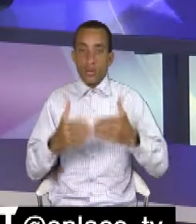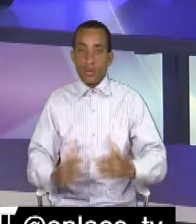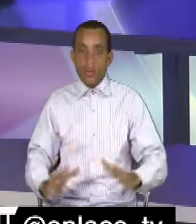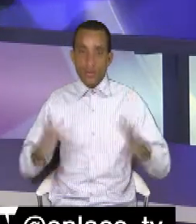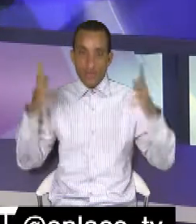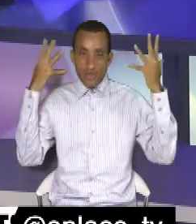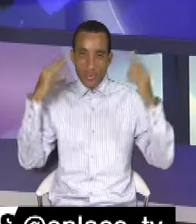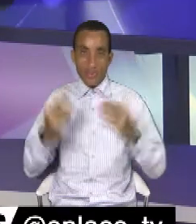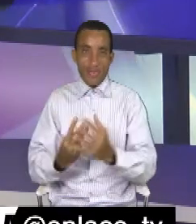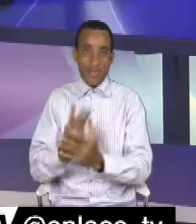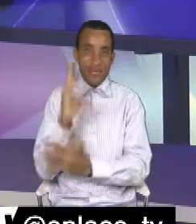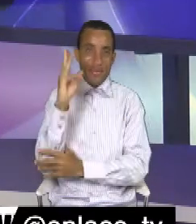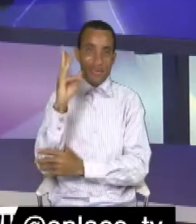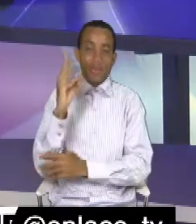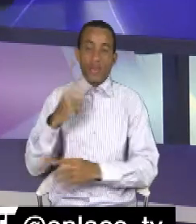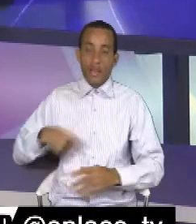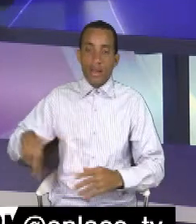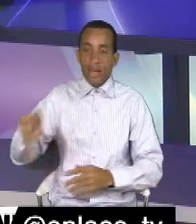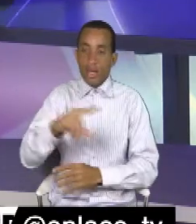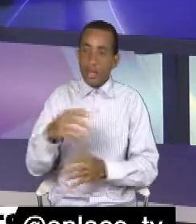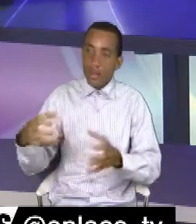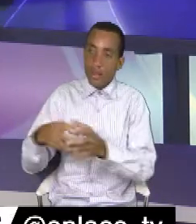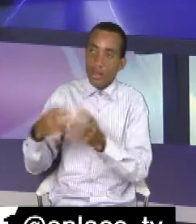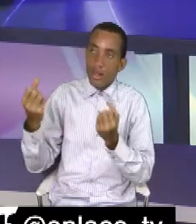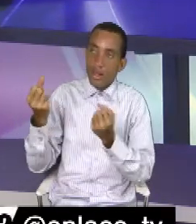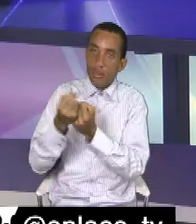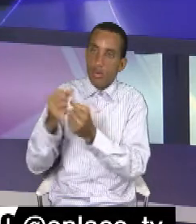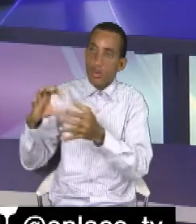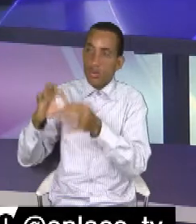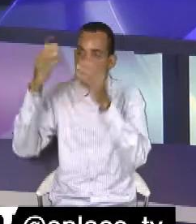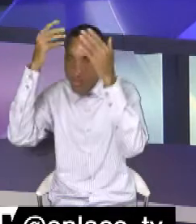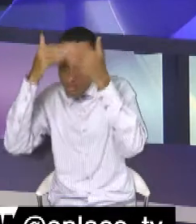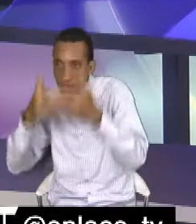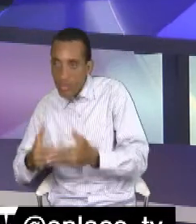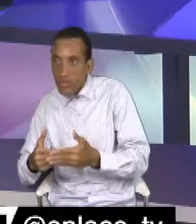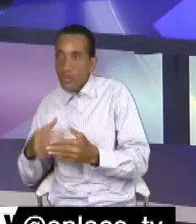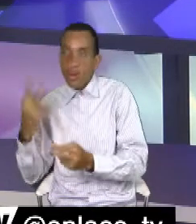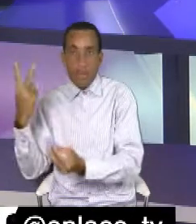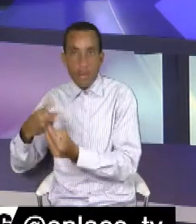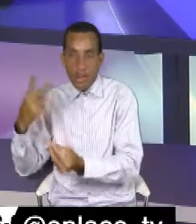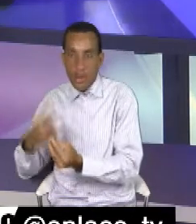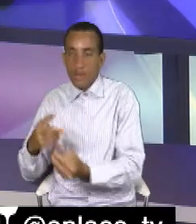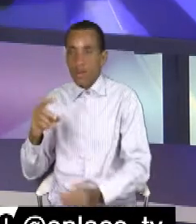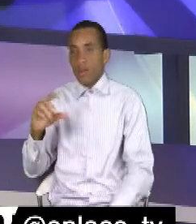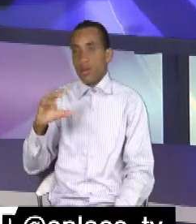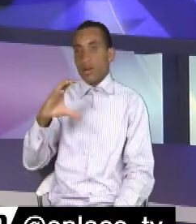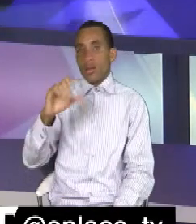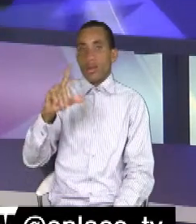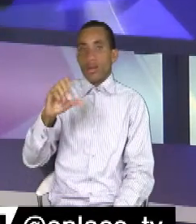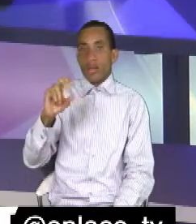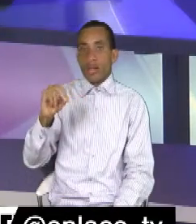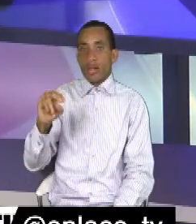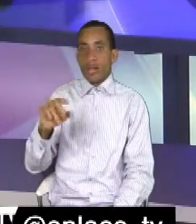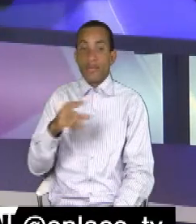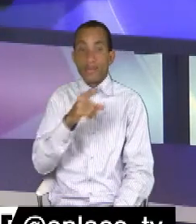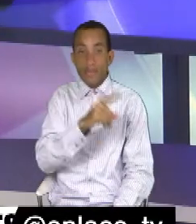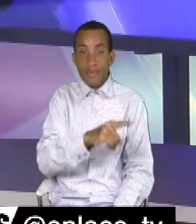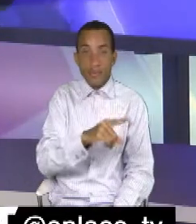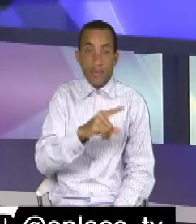parecer, eran colaboradores del Clan del Golfo. Este golpe fue trabajo operativo entre Ejército y Policía